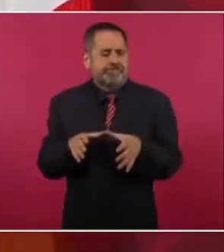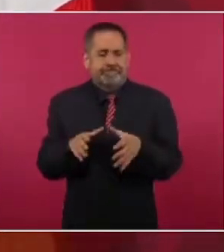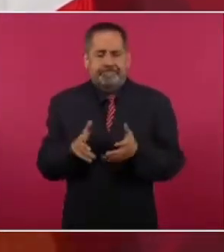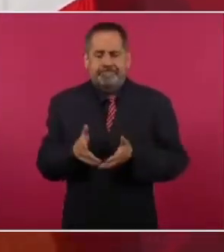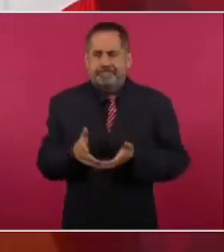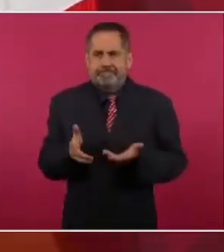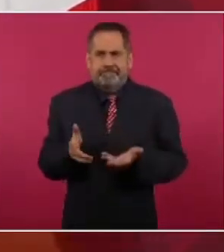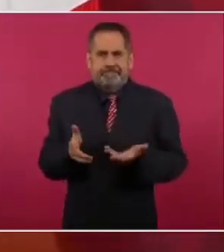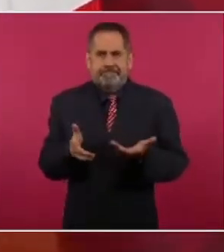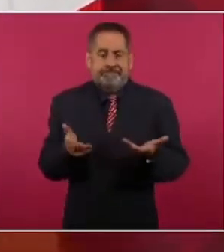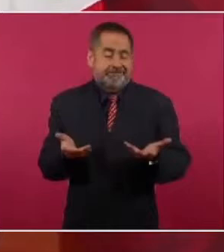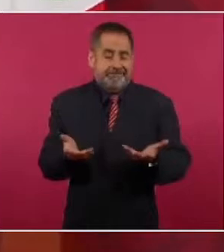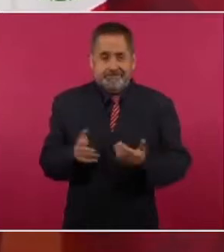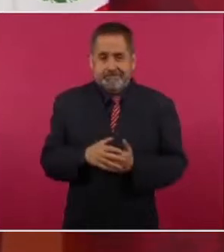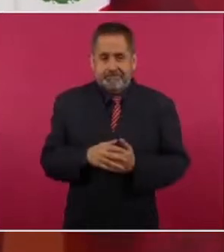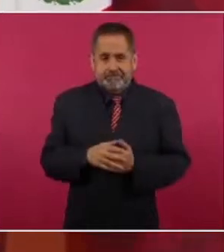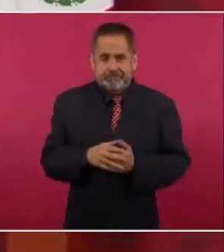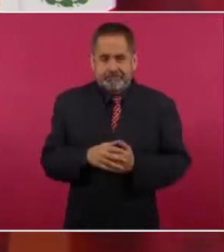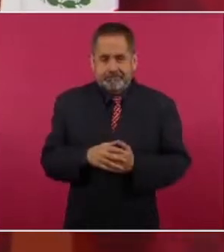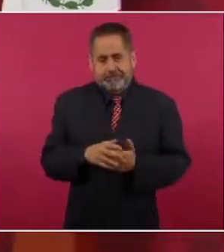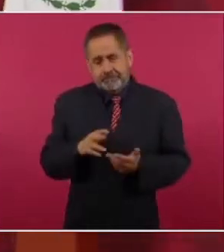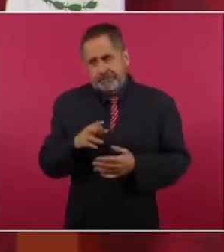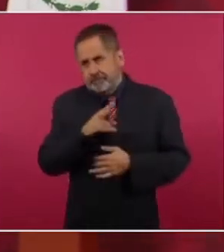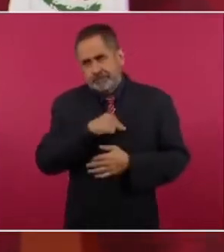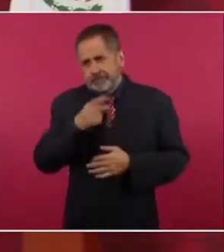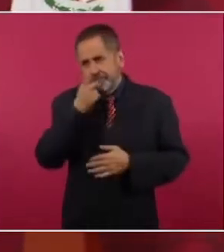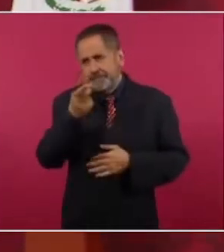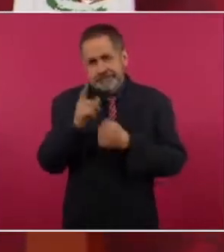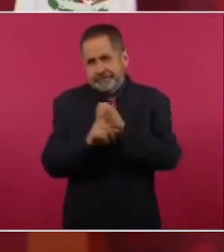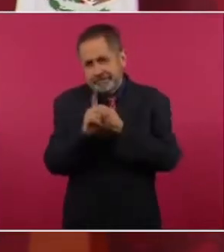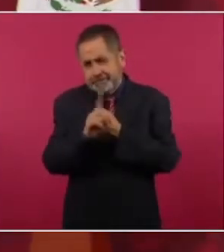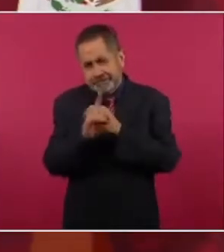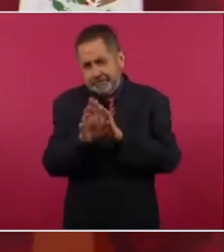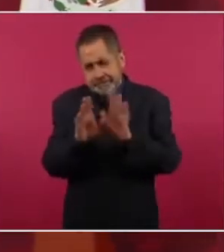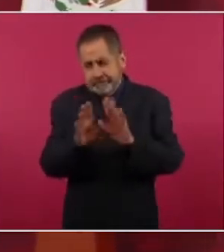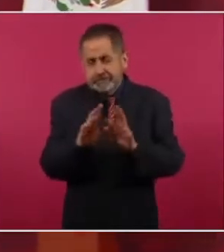Quizá no debí decir problema,